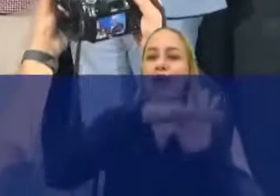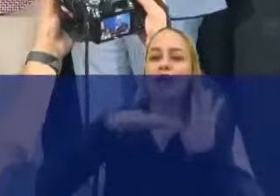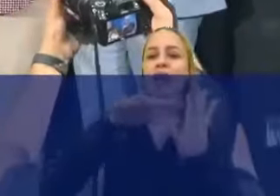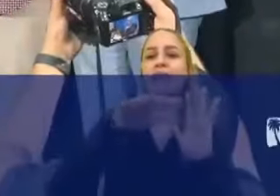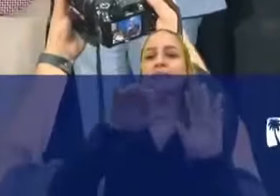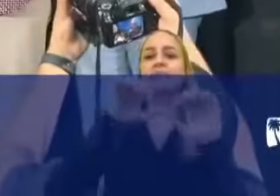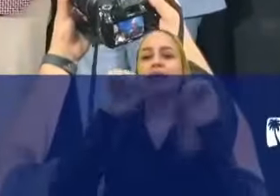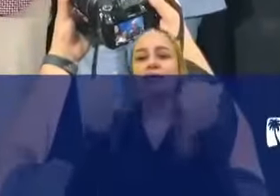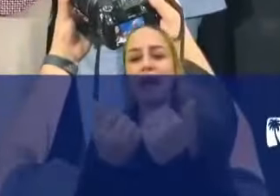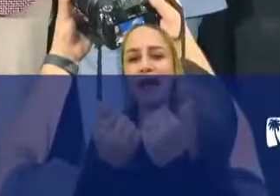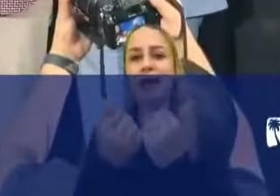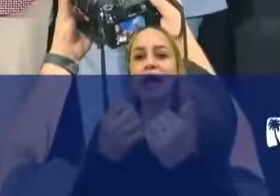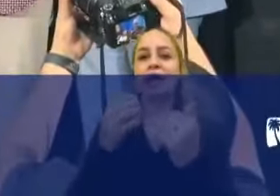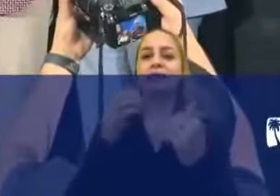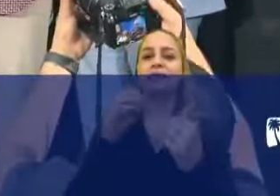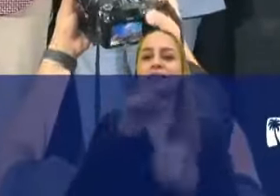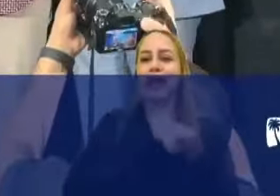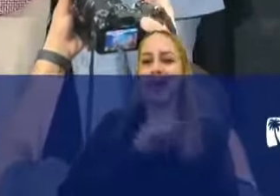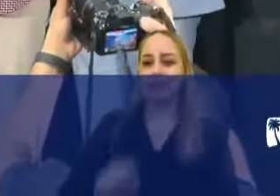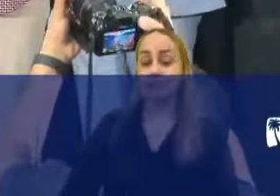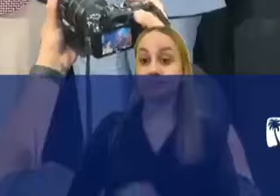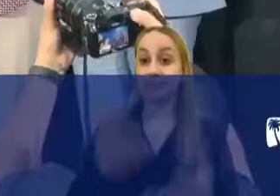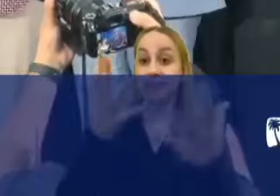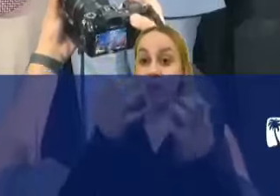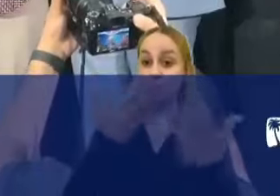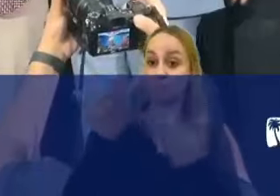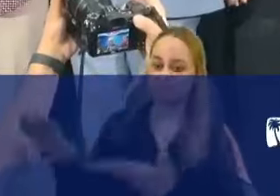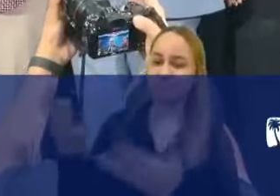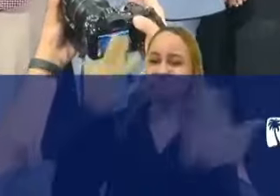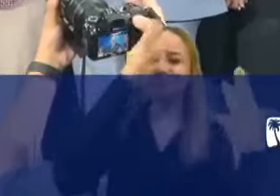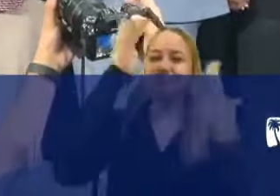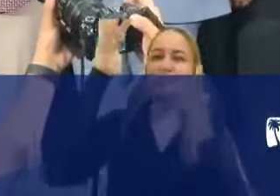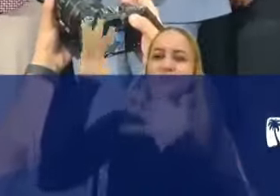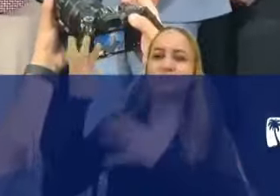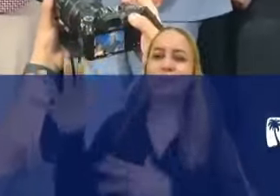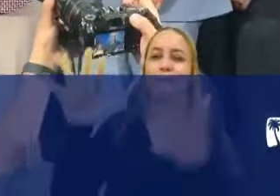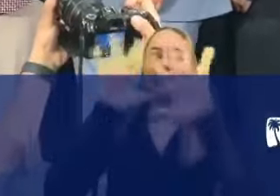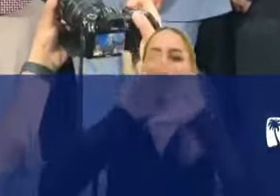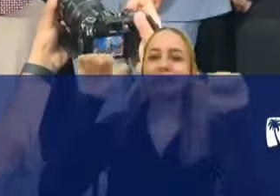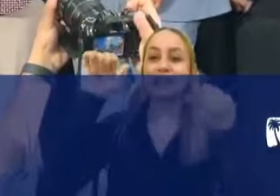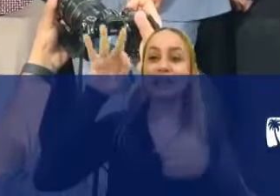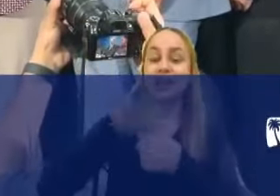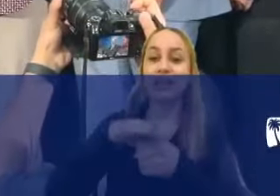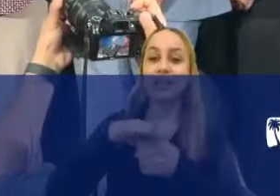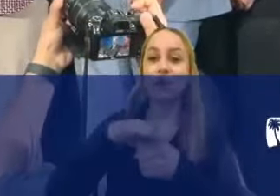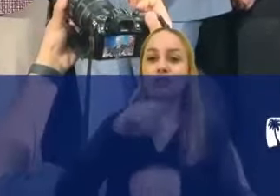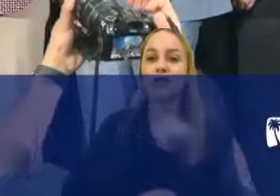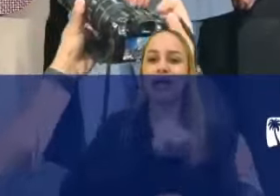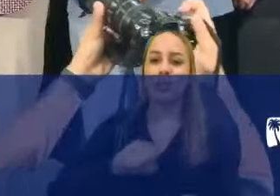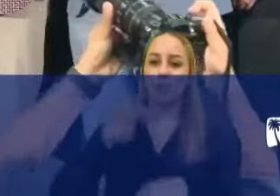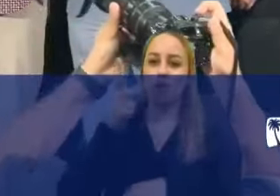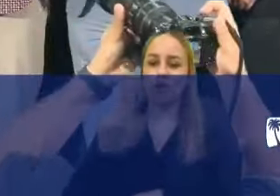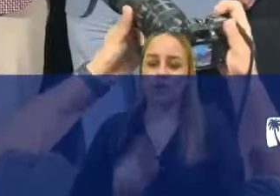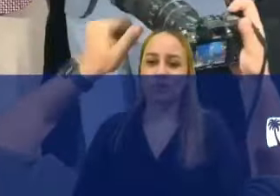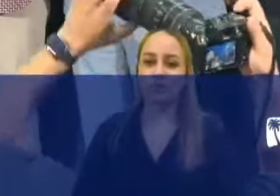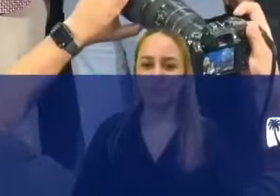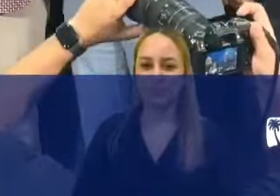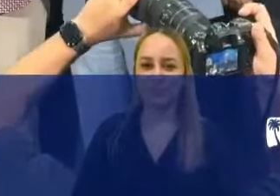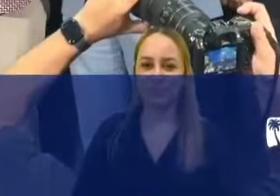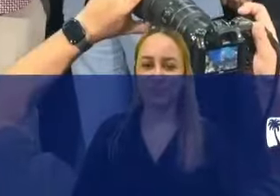shat primero que nada agradecerle a la gobernadora de Puerto Rico verdad la confianza y que con la prontitud que lo